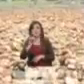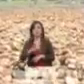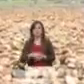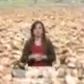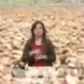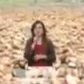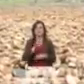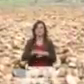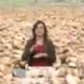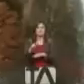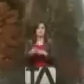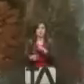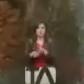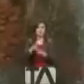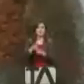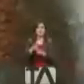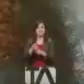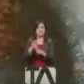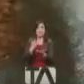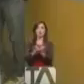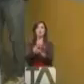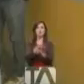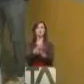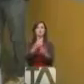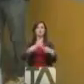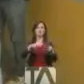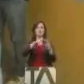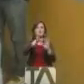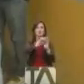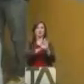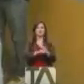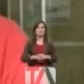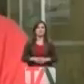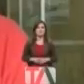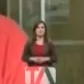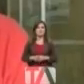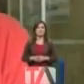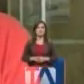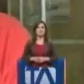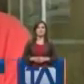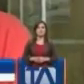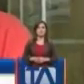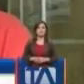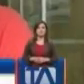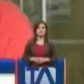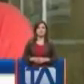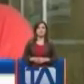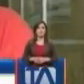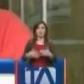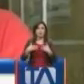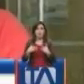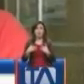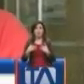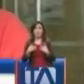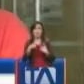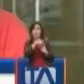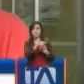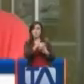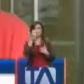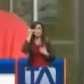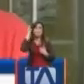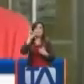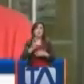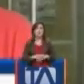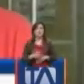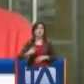los intermediarios de comprarles a precios muy bajos y ellos se defienden. Usted le decía a ellos, perciben o tienen la idea de